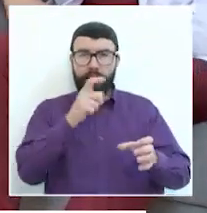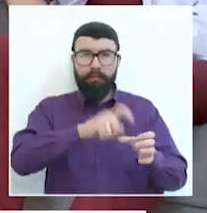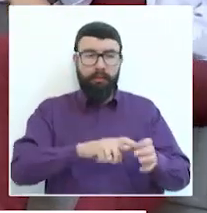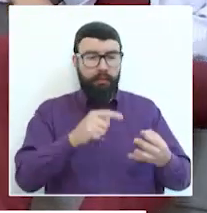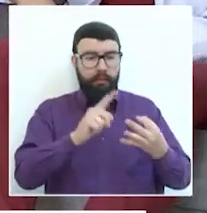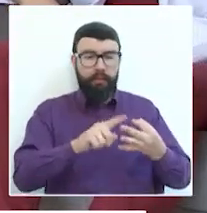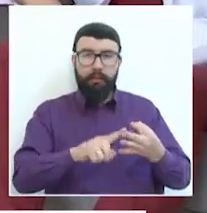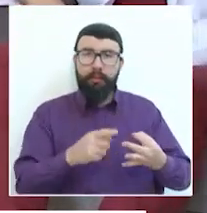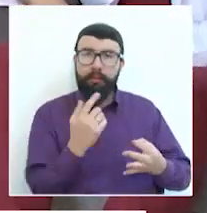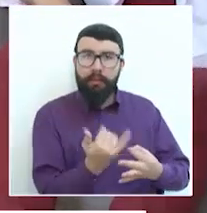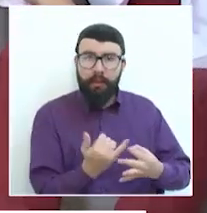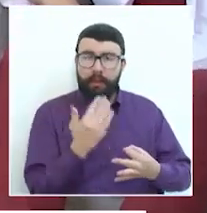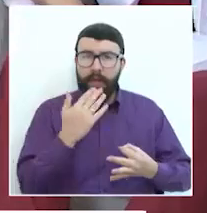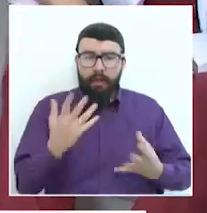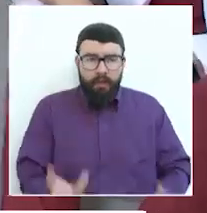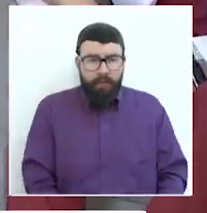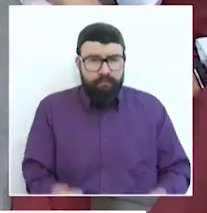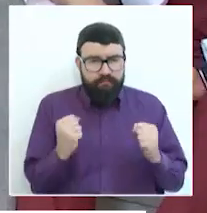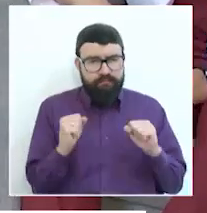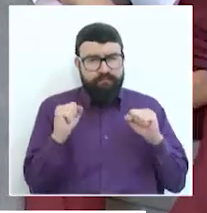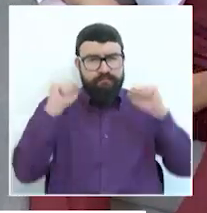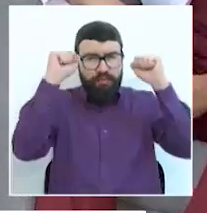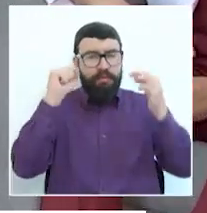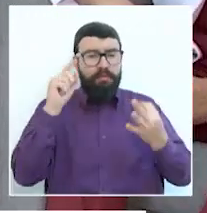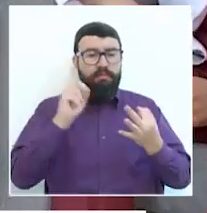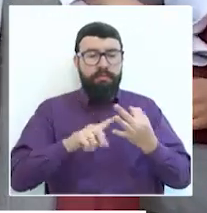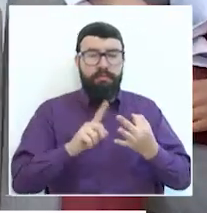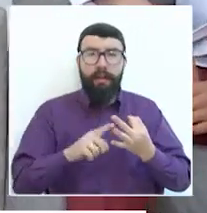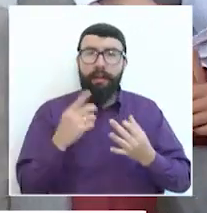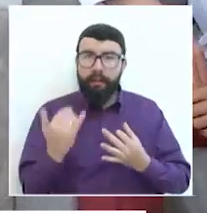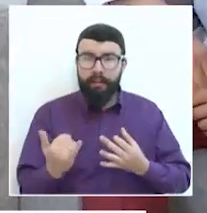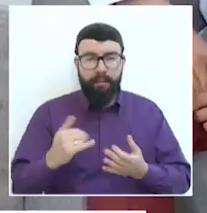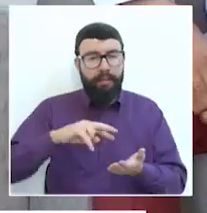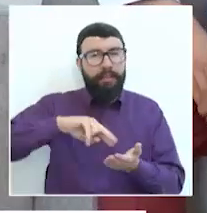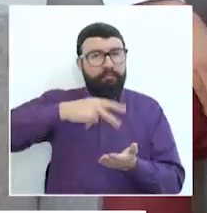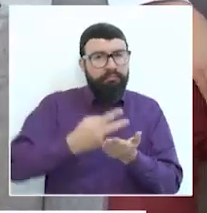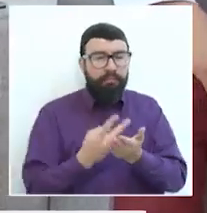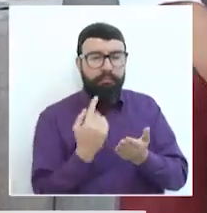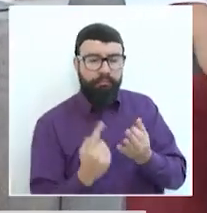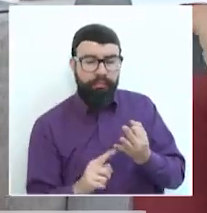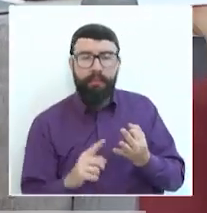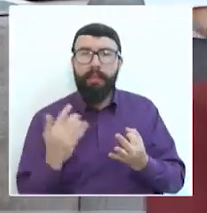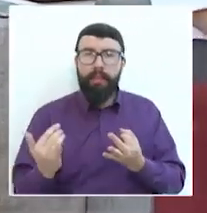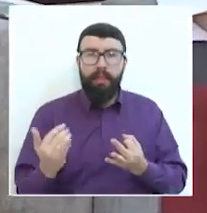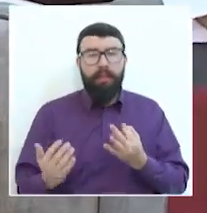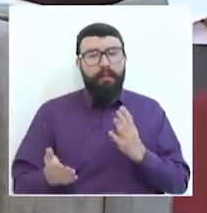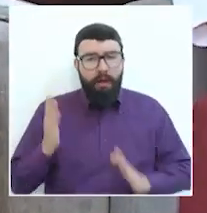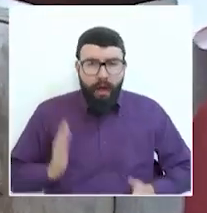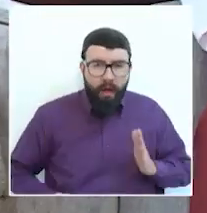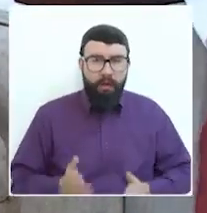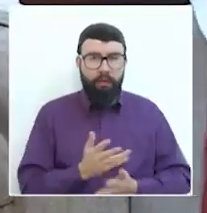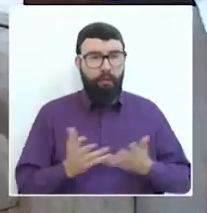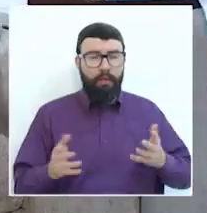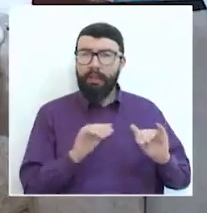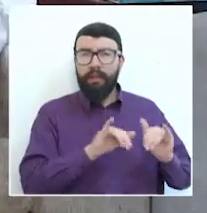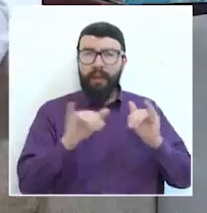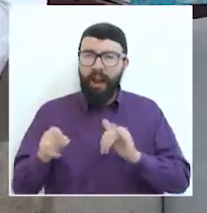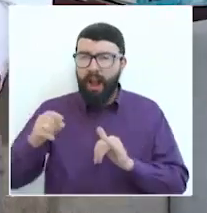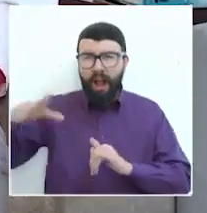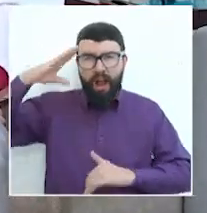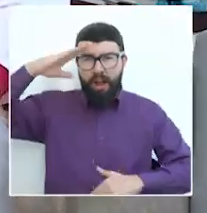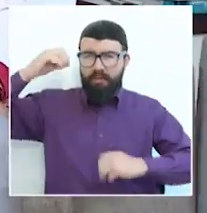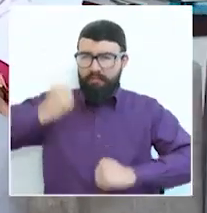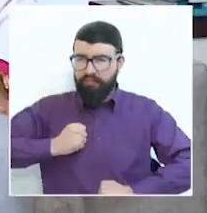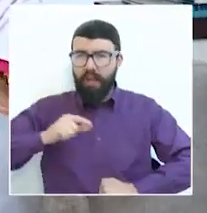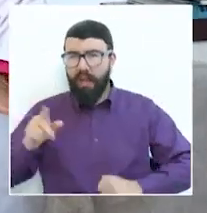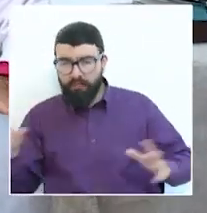el levantamiento olímpico de pesas, la gimnasia olímpica y el atletismo, y lo combinamos con algunas cosas que tienen que ver como con entrenamiento militar, que no están